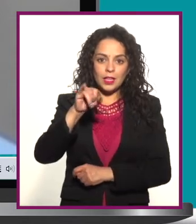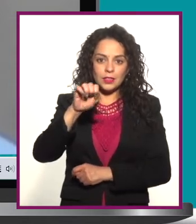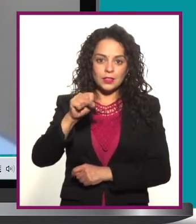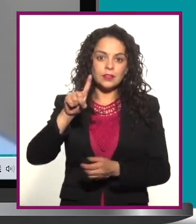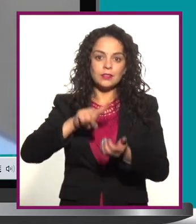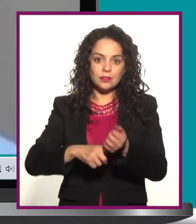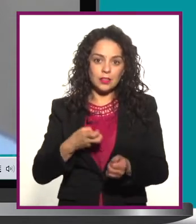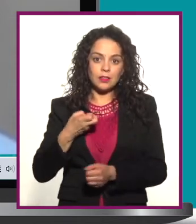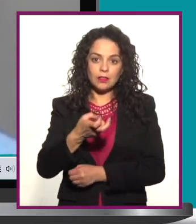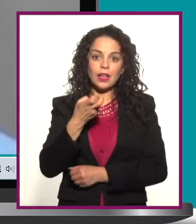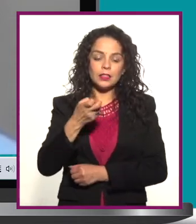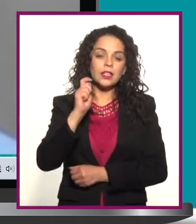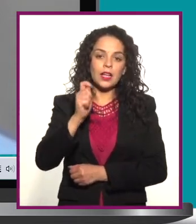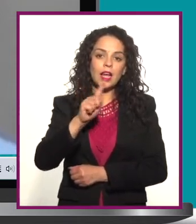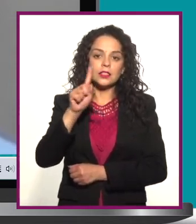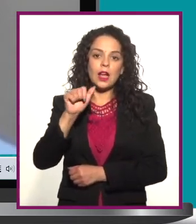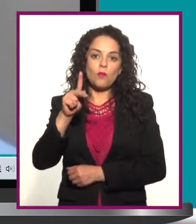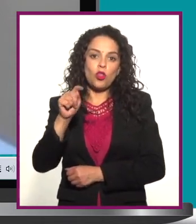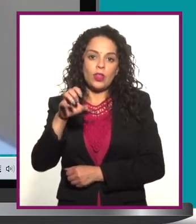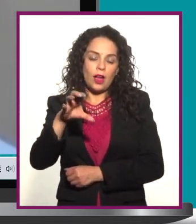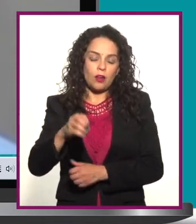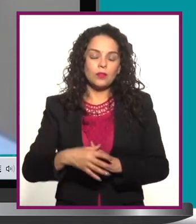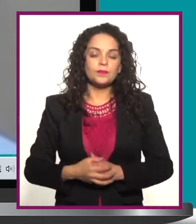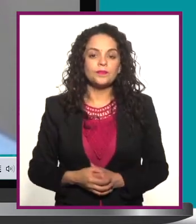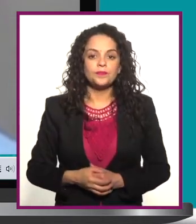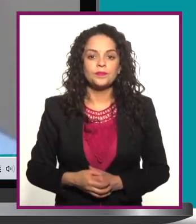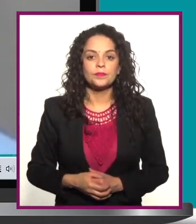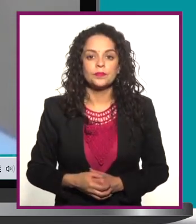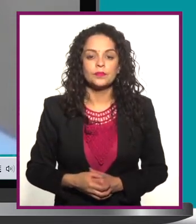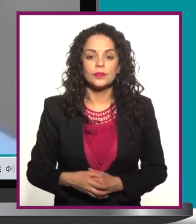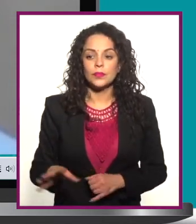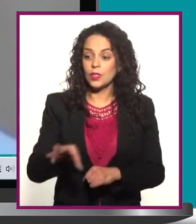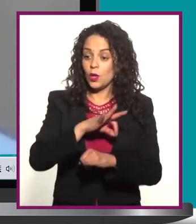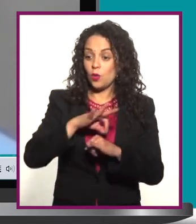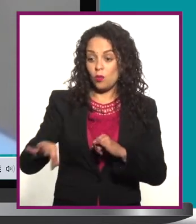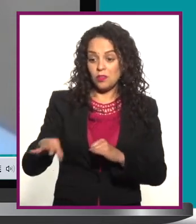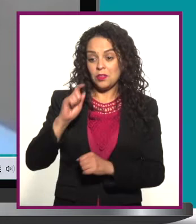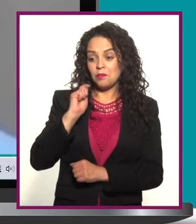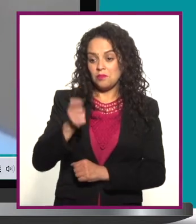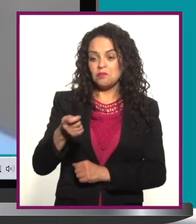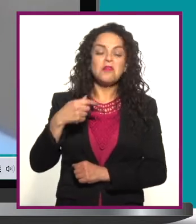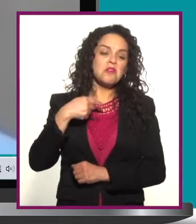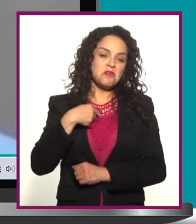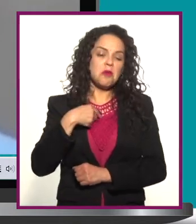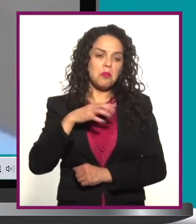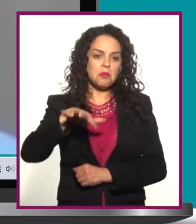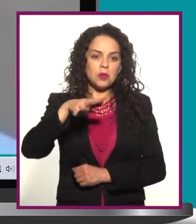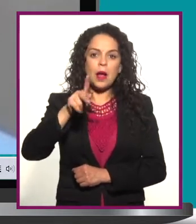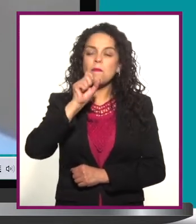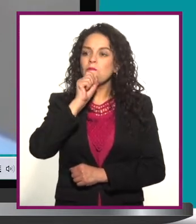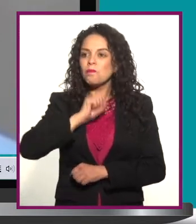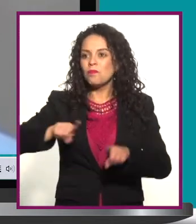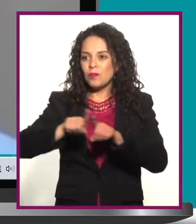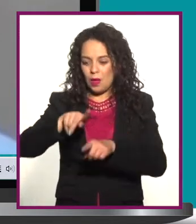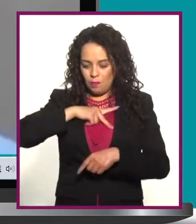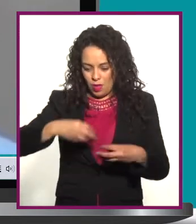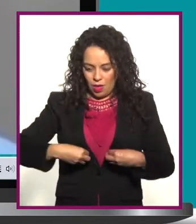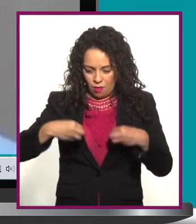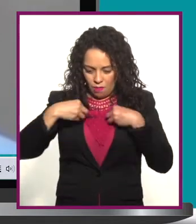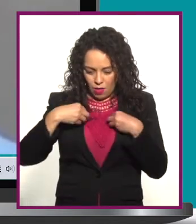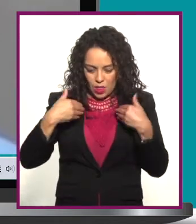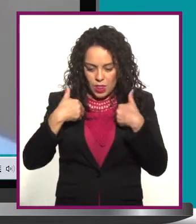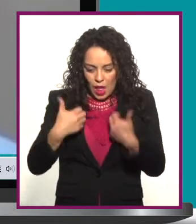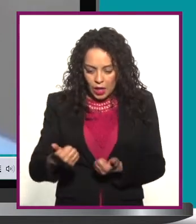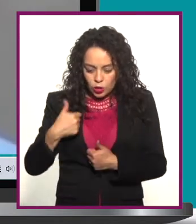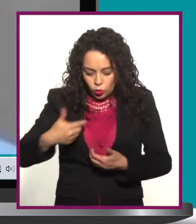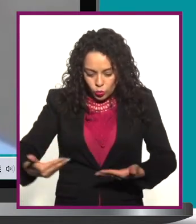están enfocadas a lo zapoteco en algún sentido, y al final de cuentas es una búsqueda de mí mismo, de entenderme,